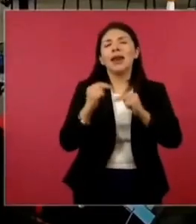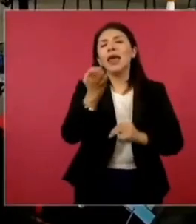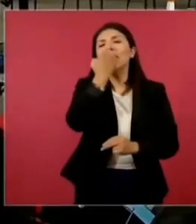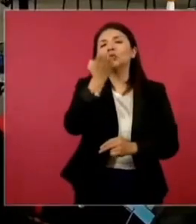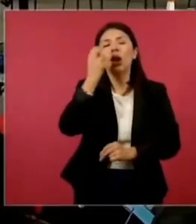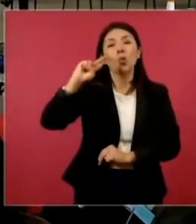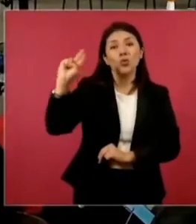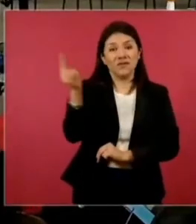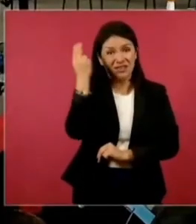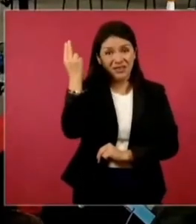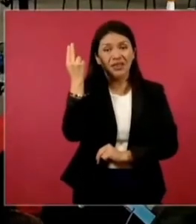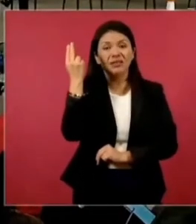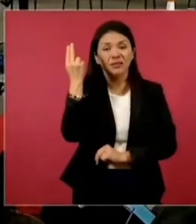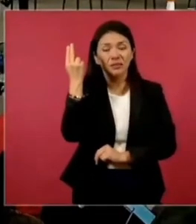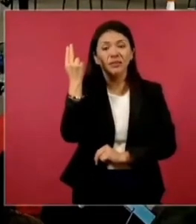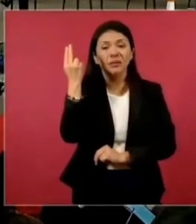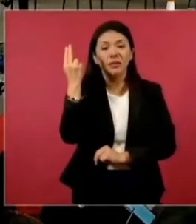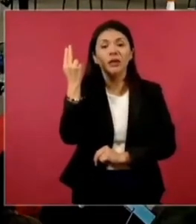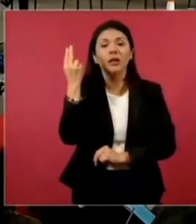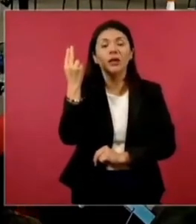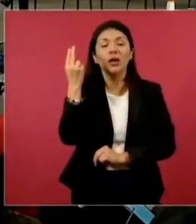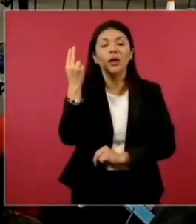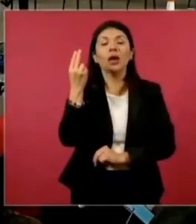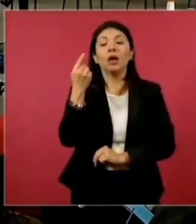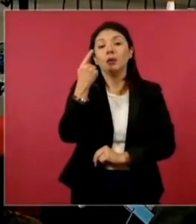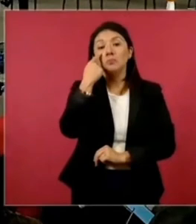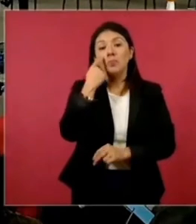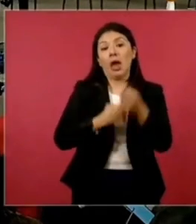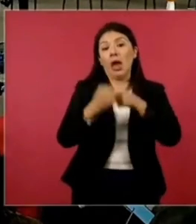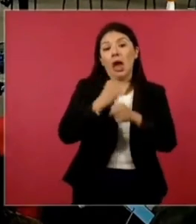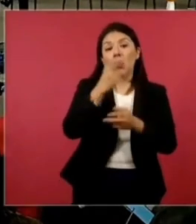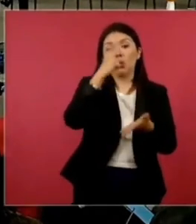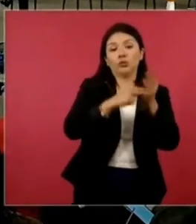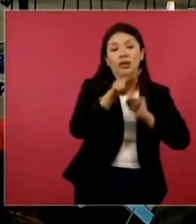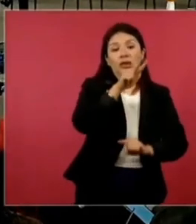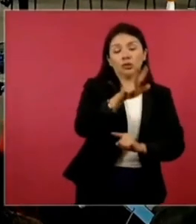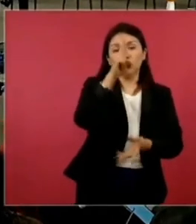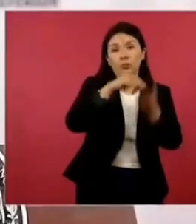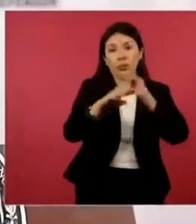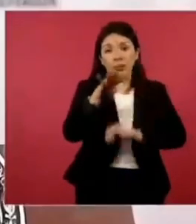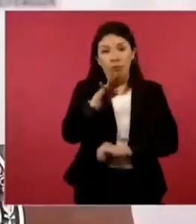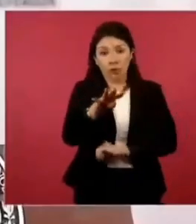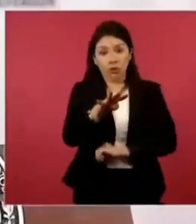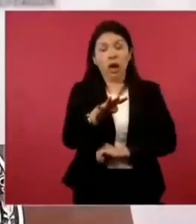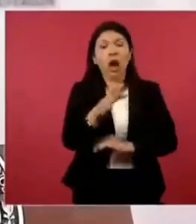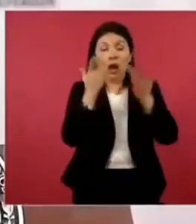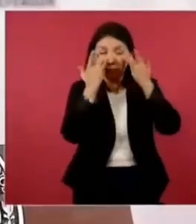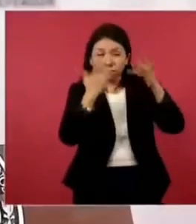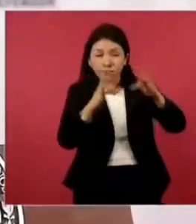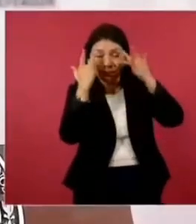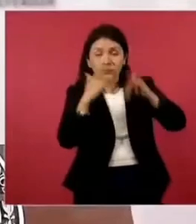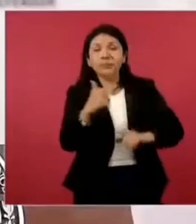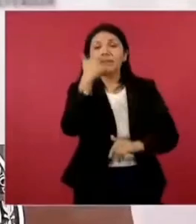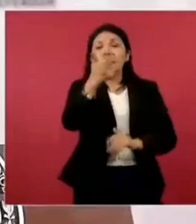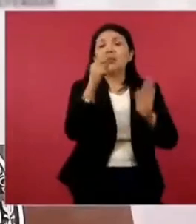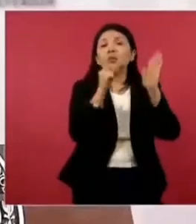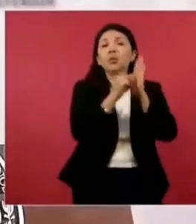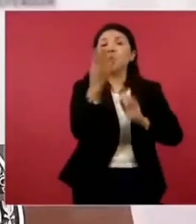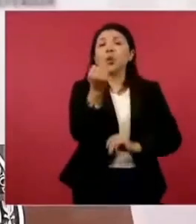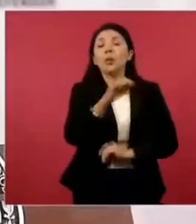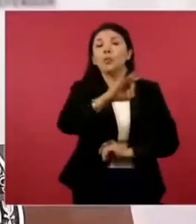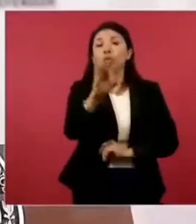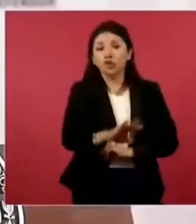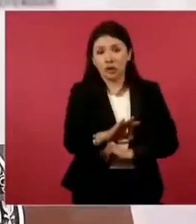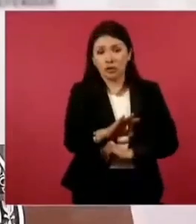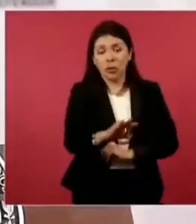licenciatura, en el ciclo escolar 2018-2019 era del 7.9% el